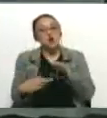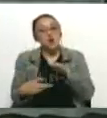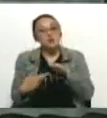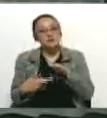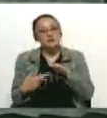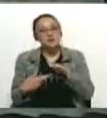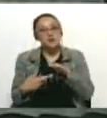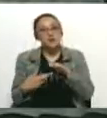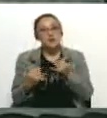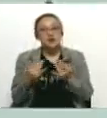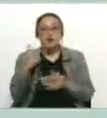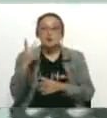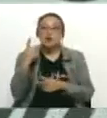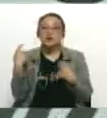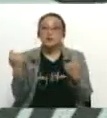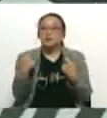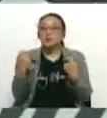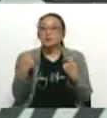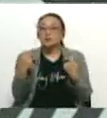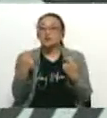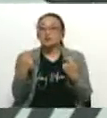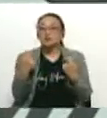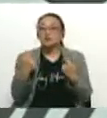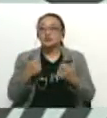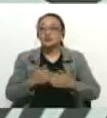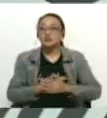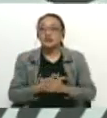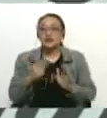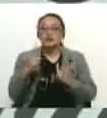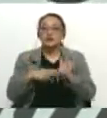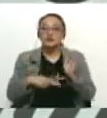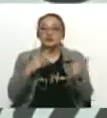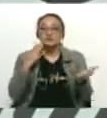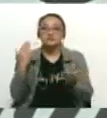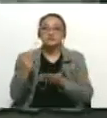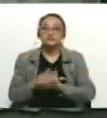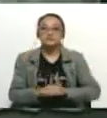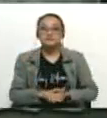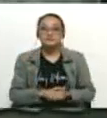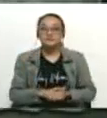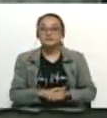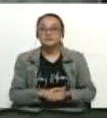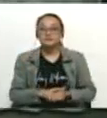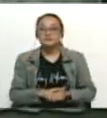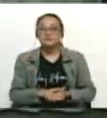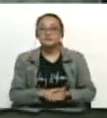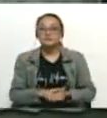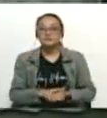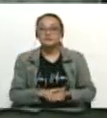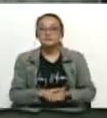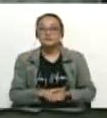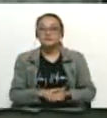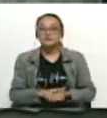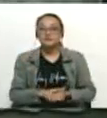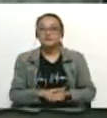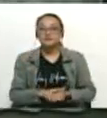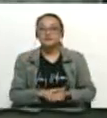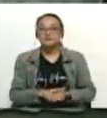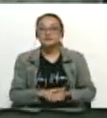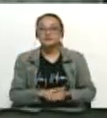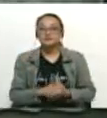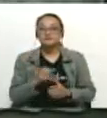ecuación con esta política de promoción del libro y la lectura. Gobernador. Bueno, Ernesto, y que agregar